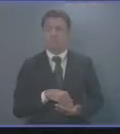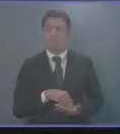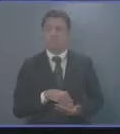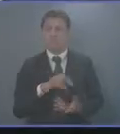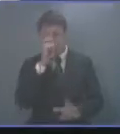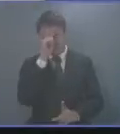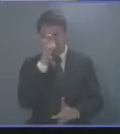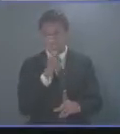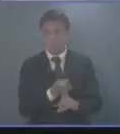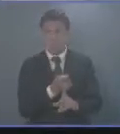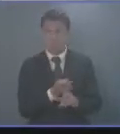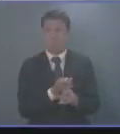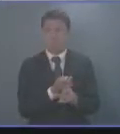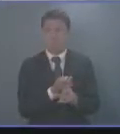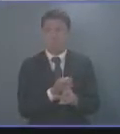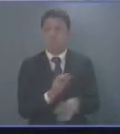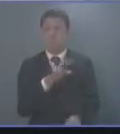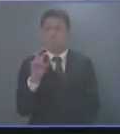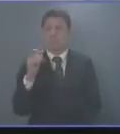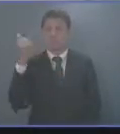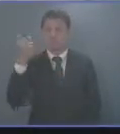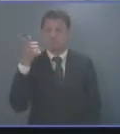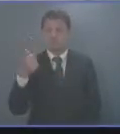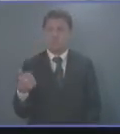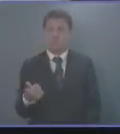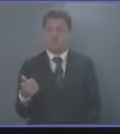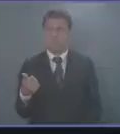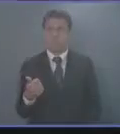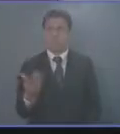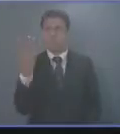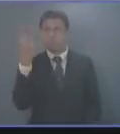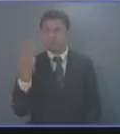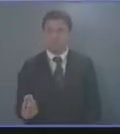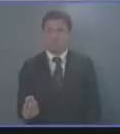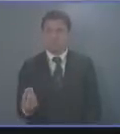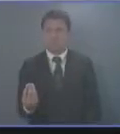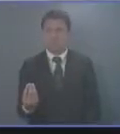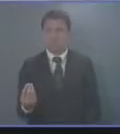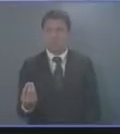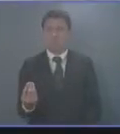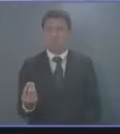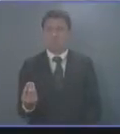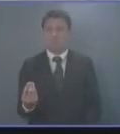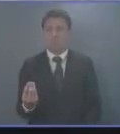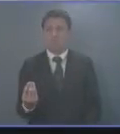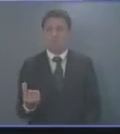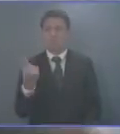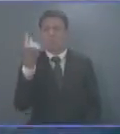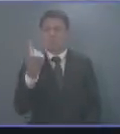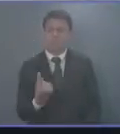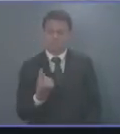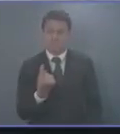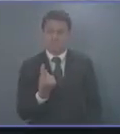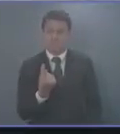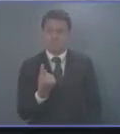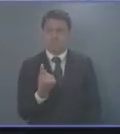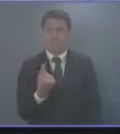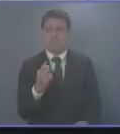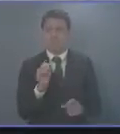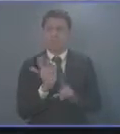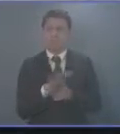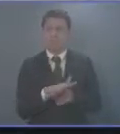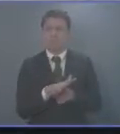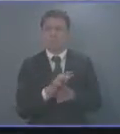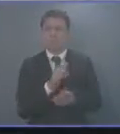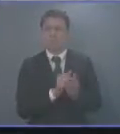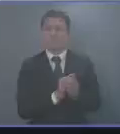reconozca el 30 de agosto como día de la víctima de la desaparición